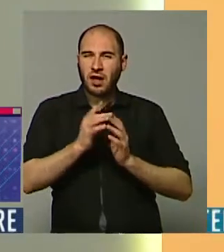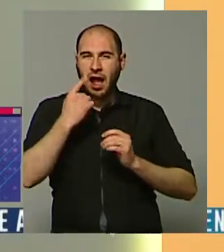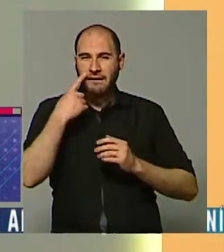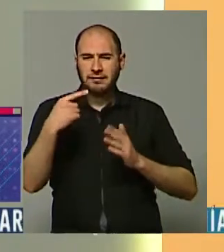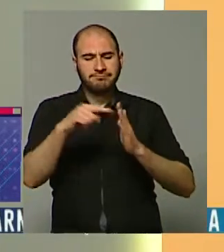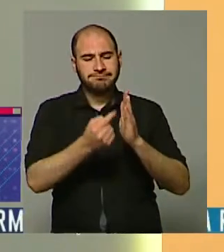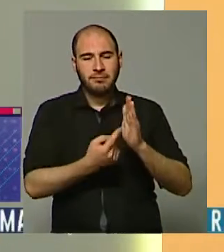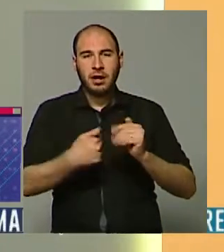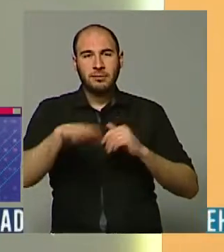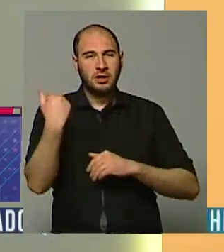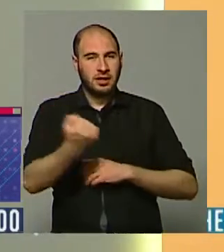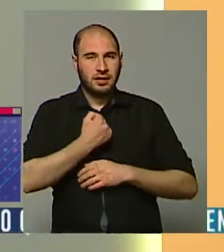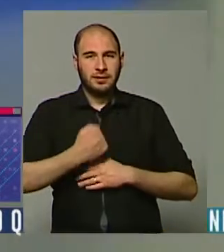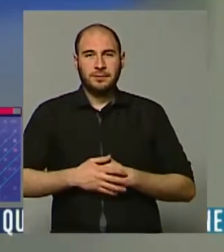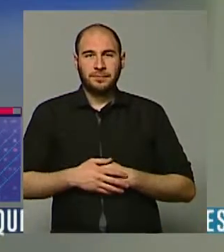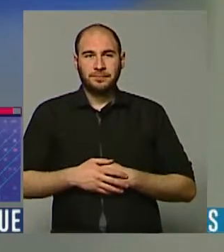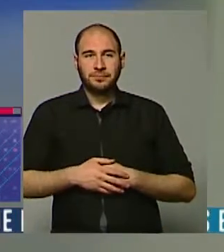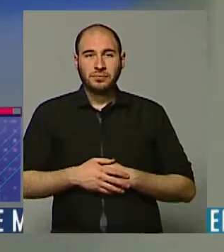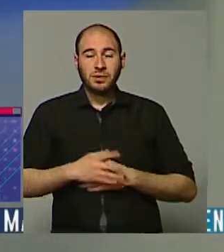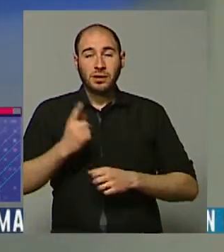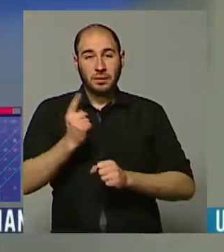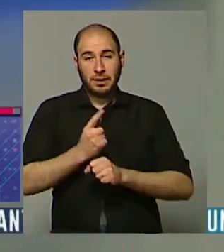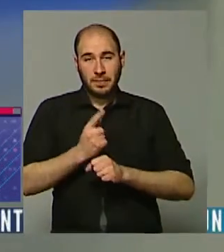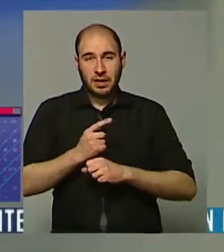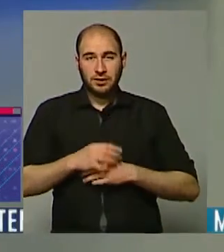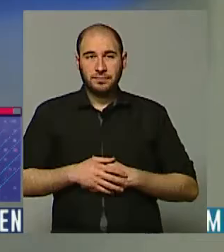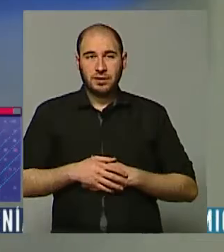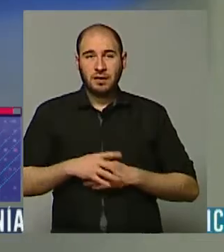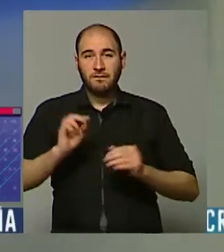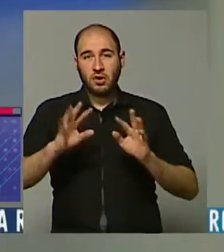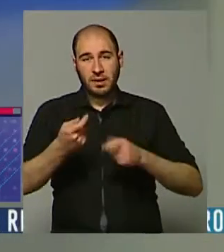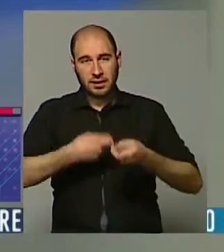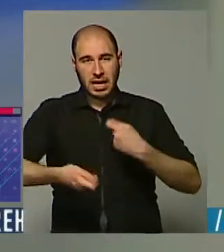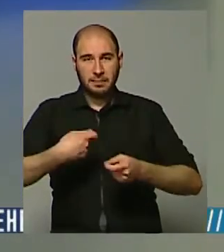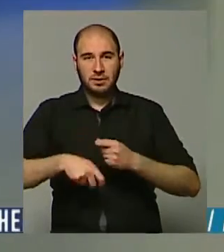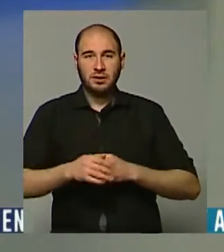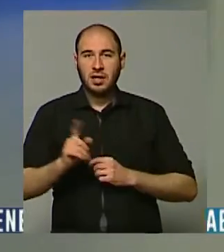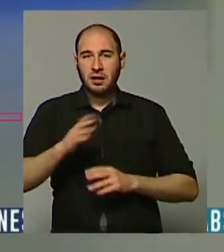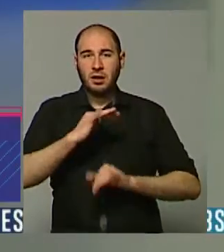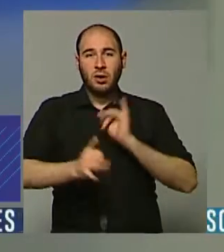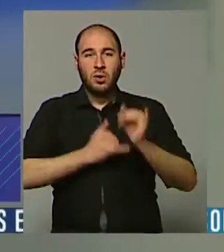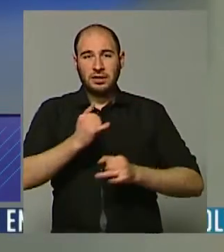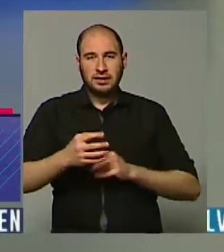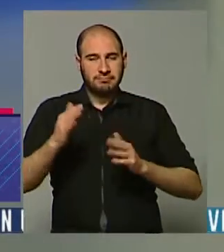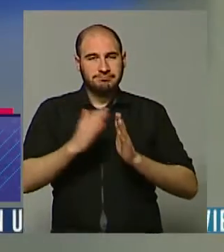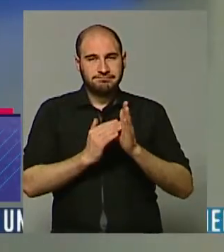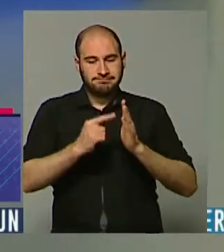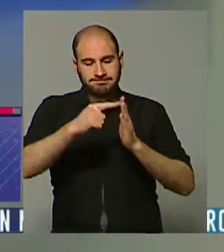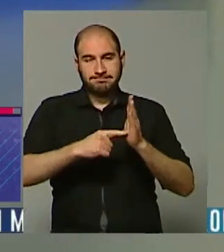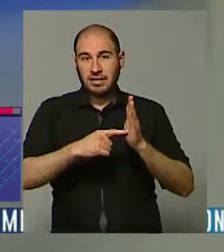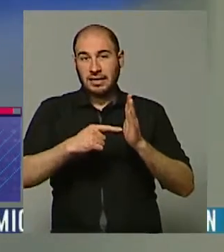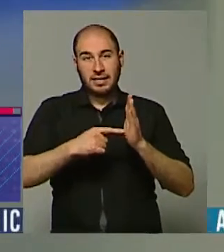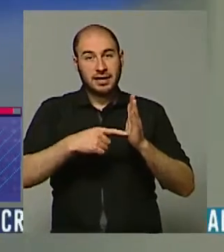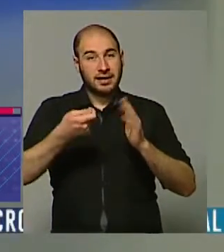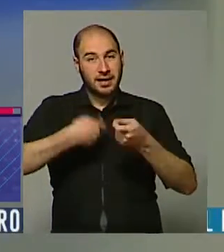son los puntos más importantes. Bueno, primero y principal, el tipo de cambio. Hizo referencia claro y concreto a que el tipo de